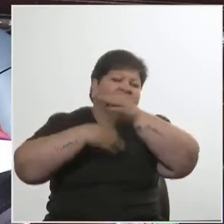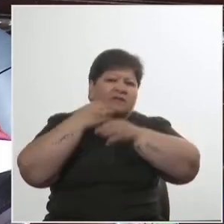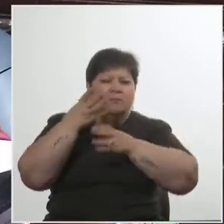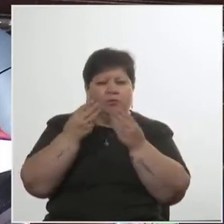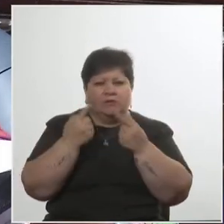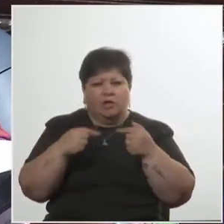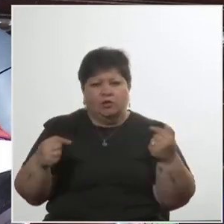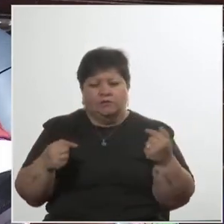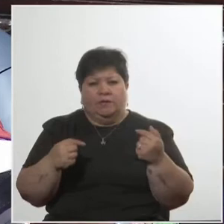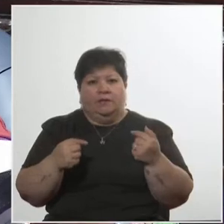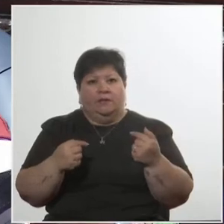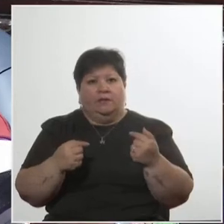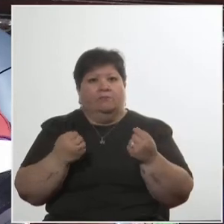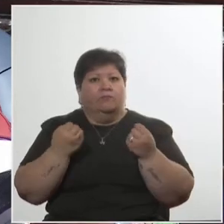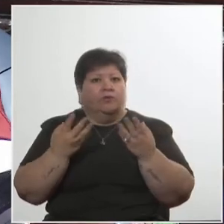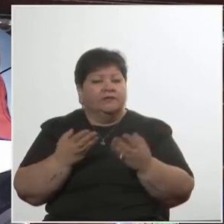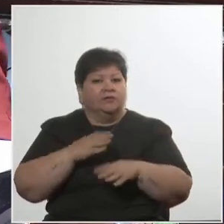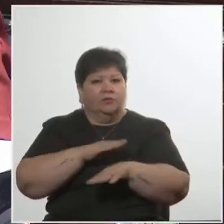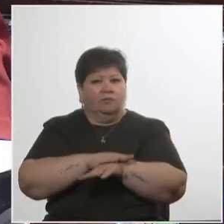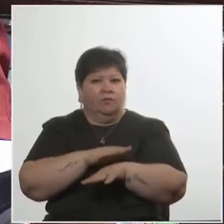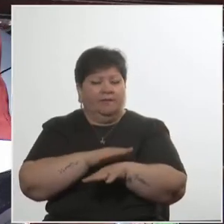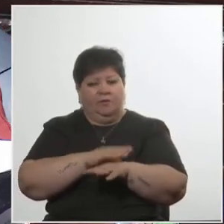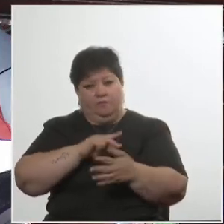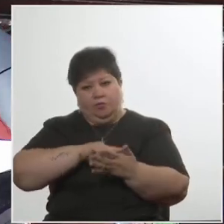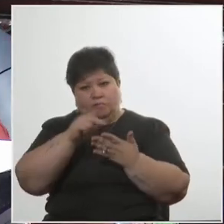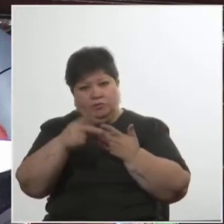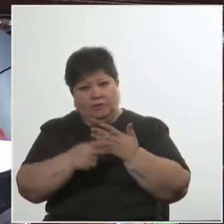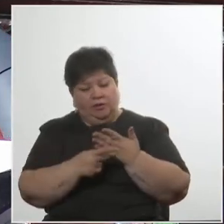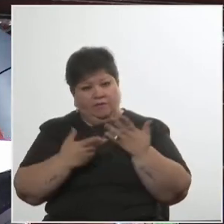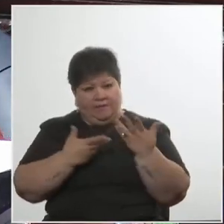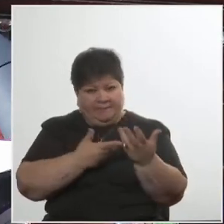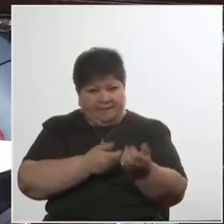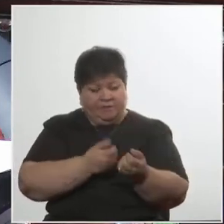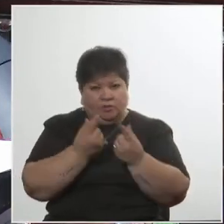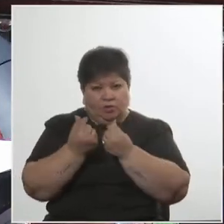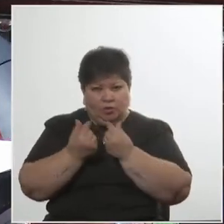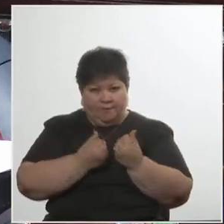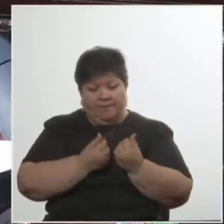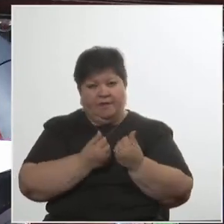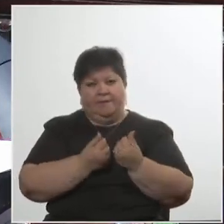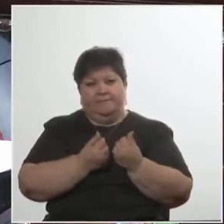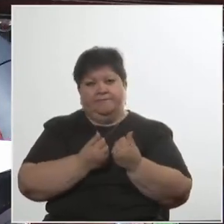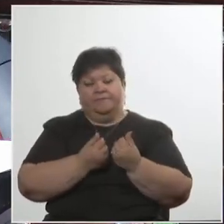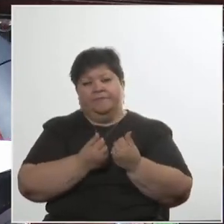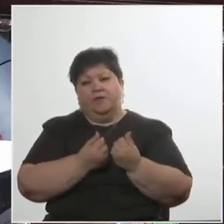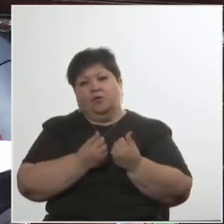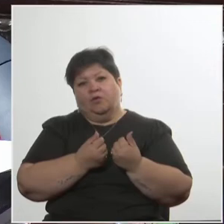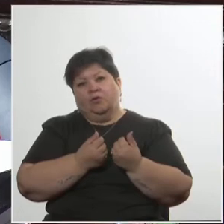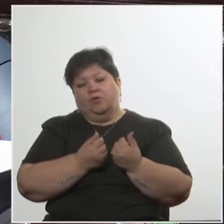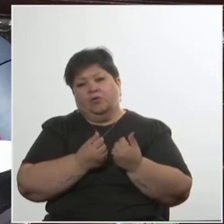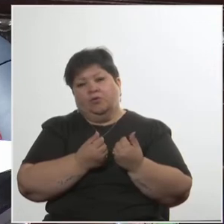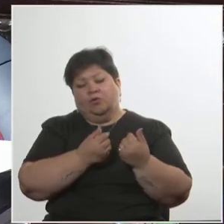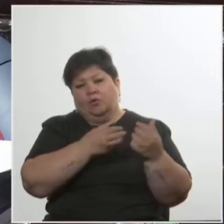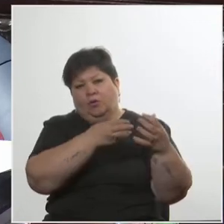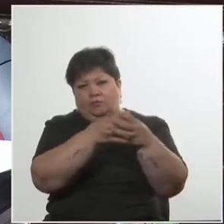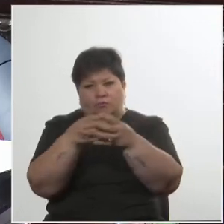pensamos que en su momento los proyectos de reparación tanto el que tiene que ver con la per Como algunos otros que intentó en su momento